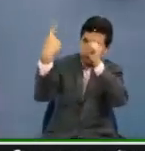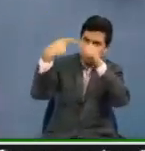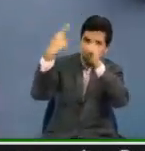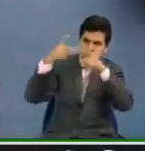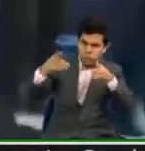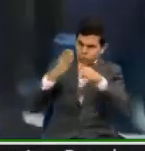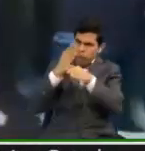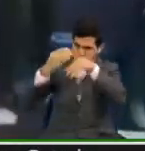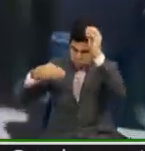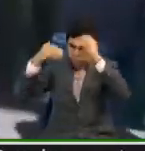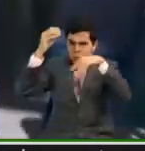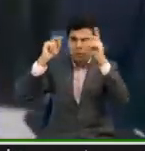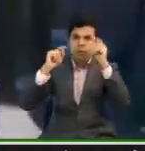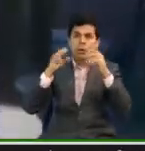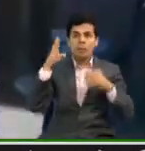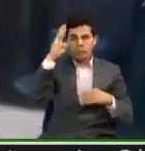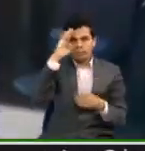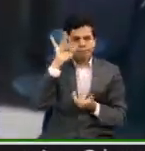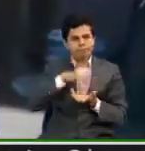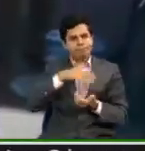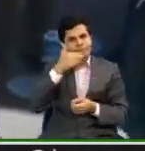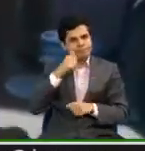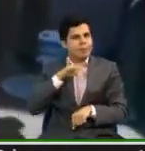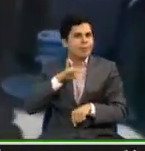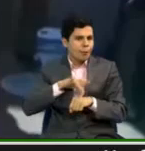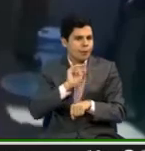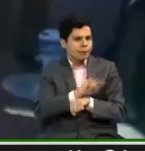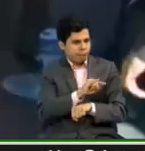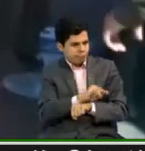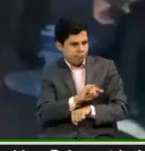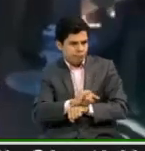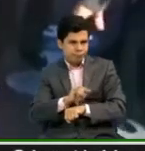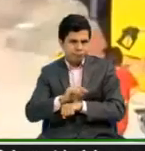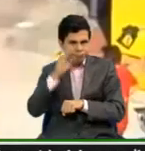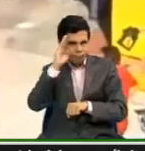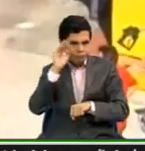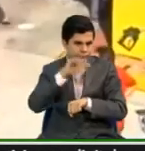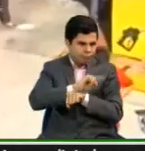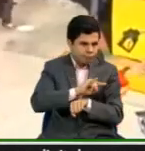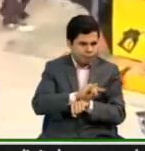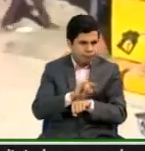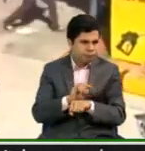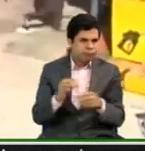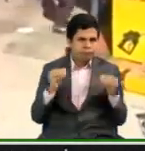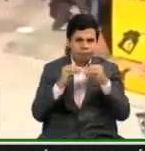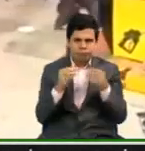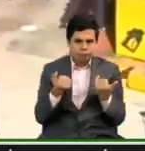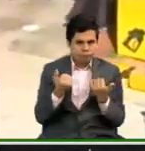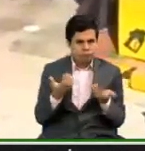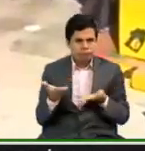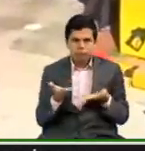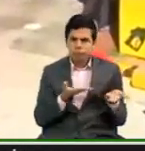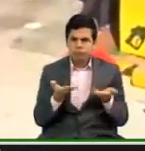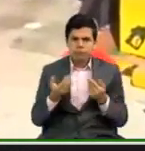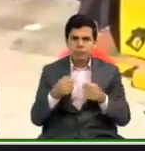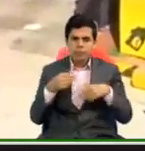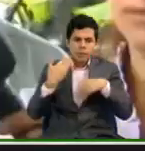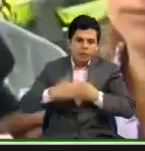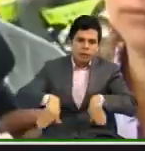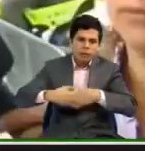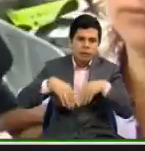la policía ha decidido hacer unos acompañamientos especiales en las estaciones de servicios y así además evitar la venta